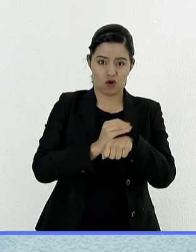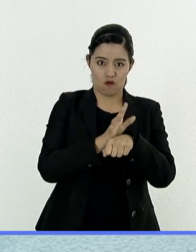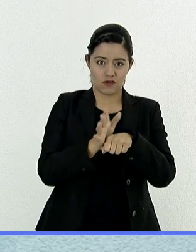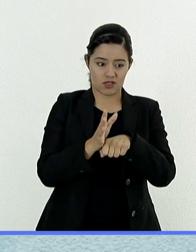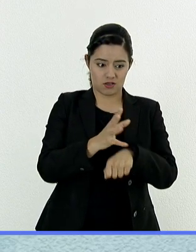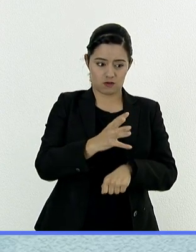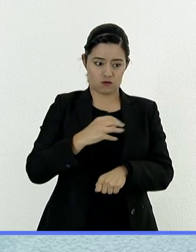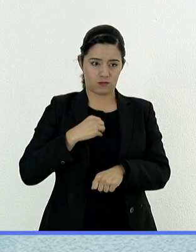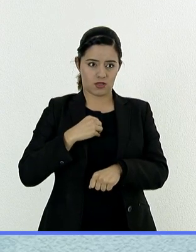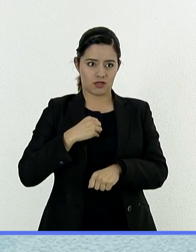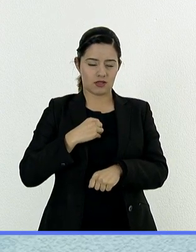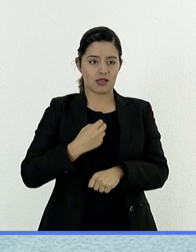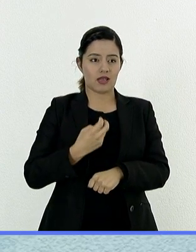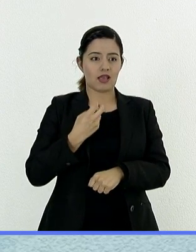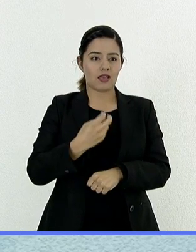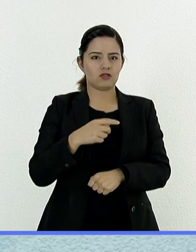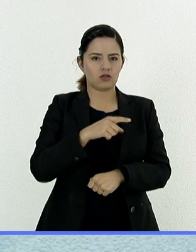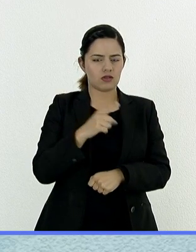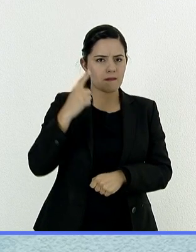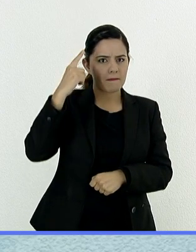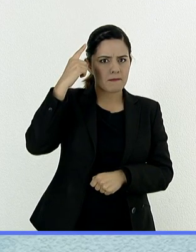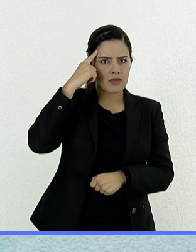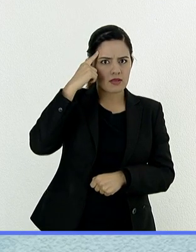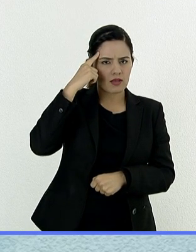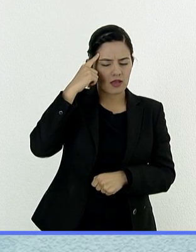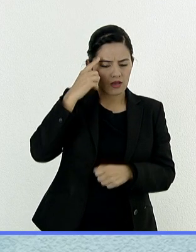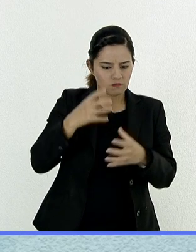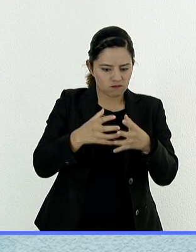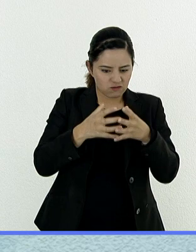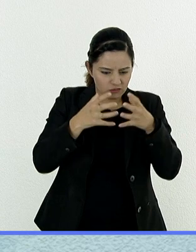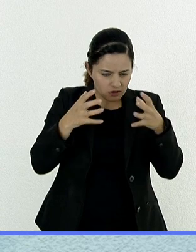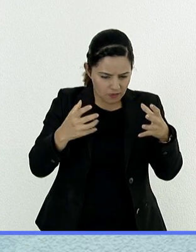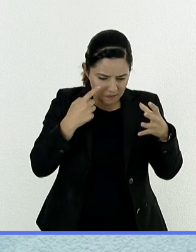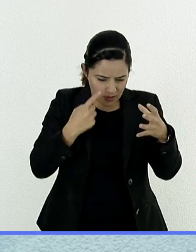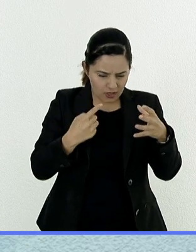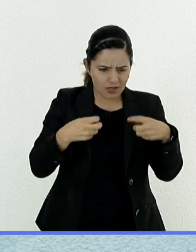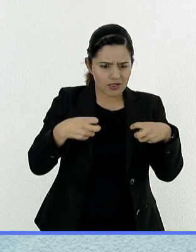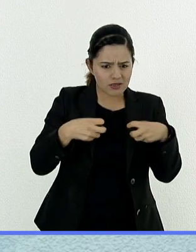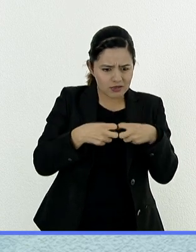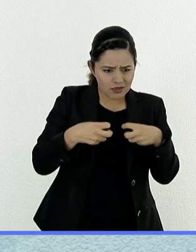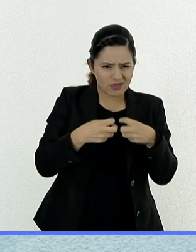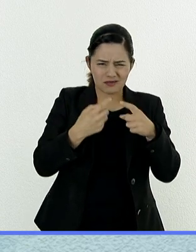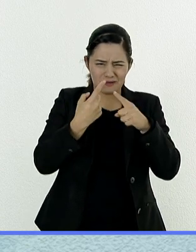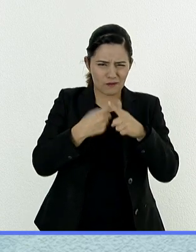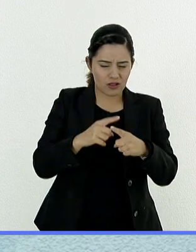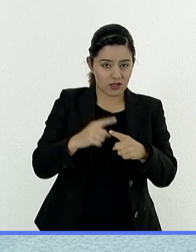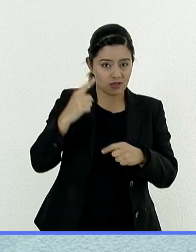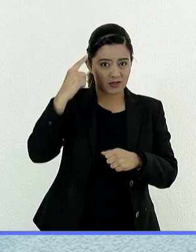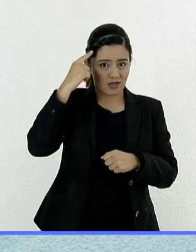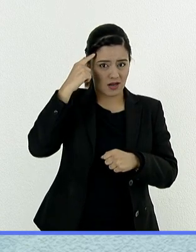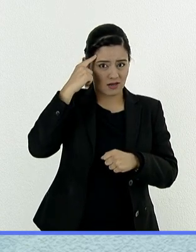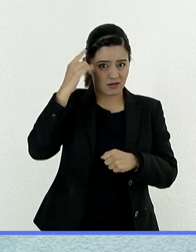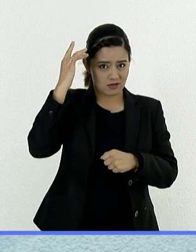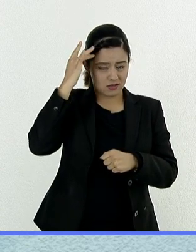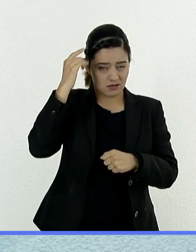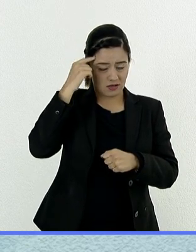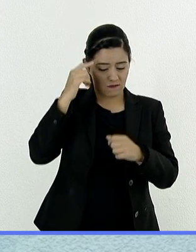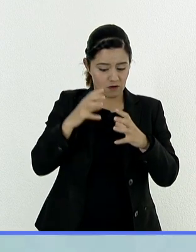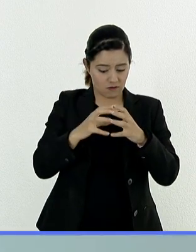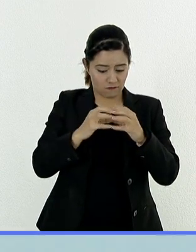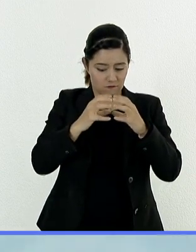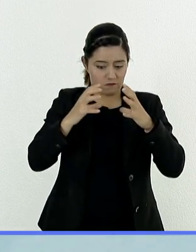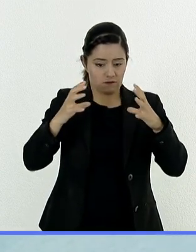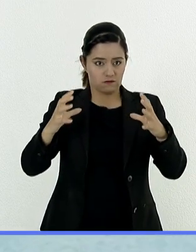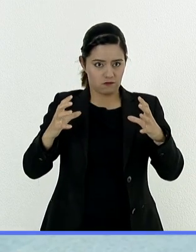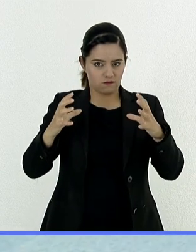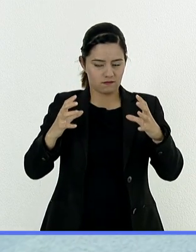estaban mucho más activos que los cerebros de personas que fallecieron por otras causas muy importante también se